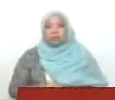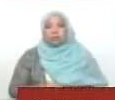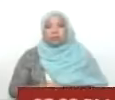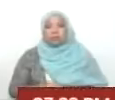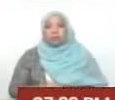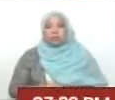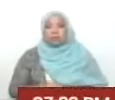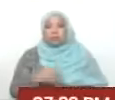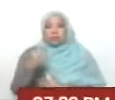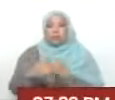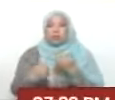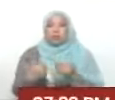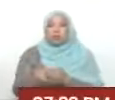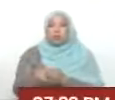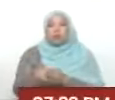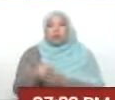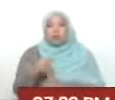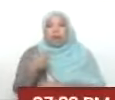José Gregorio Hernández.